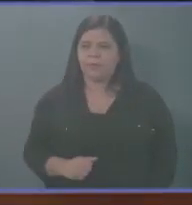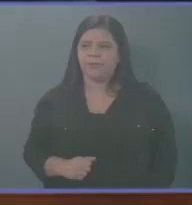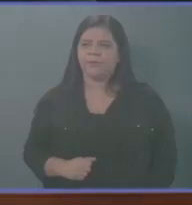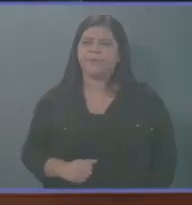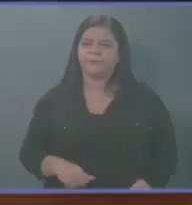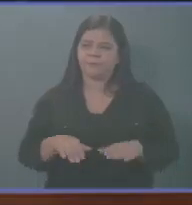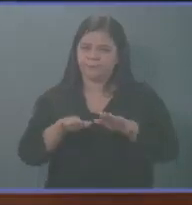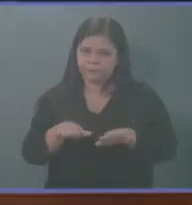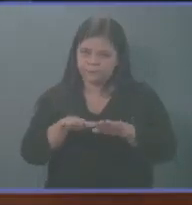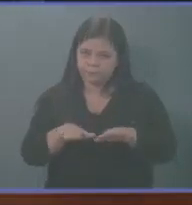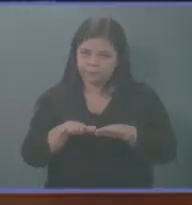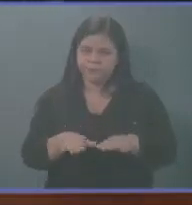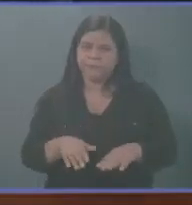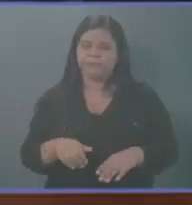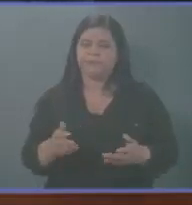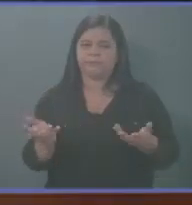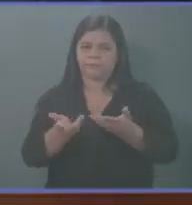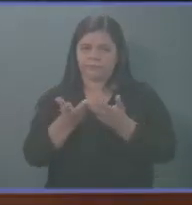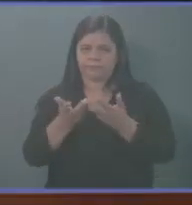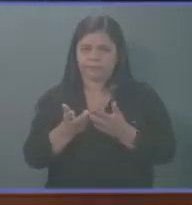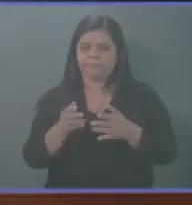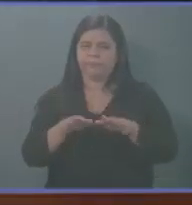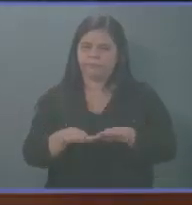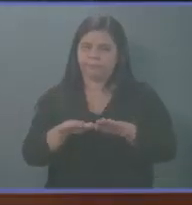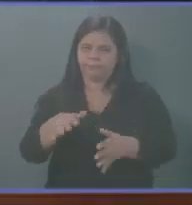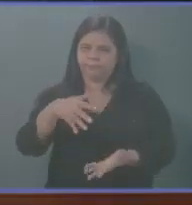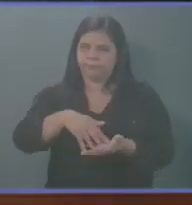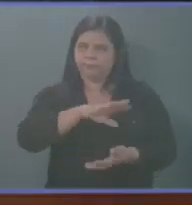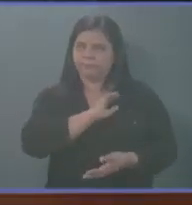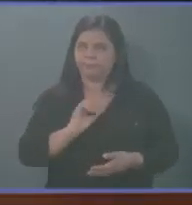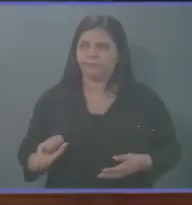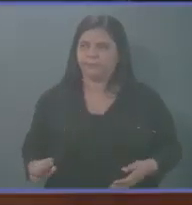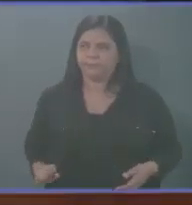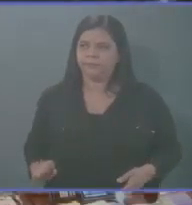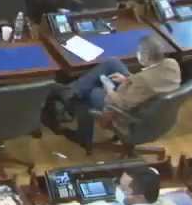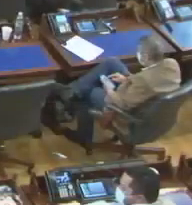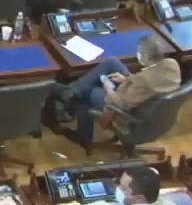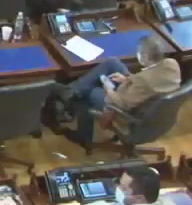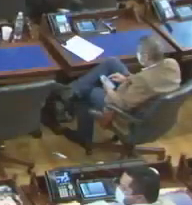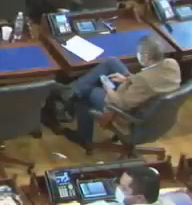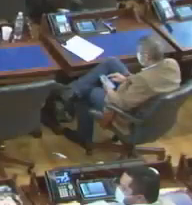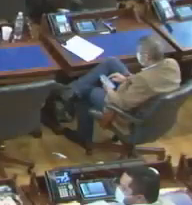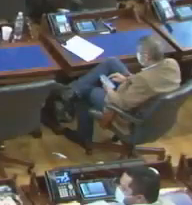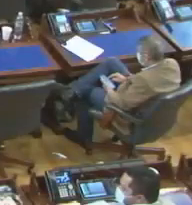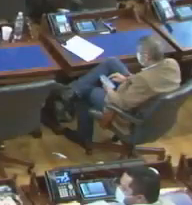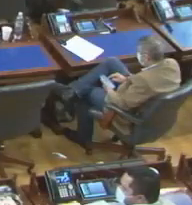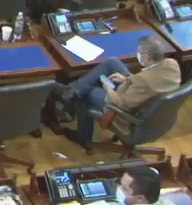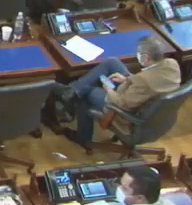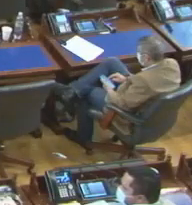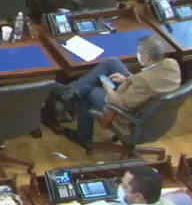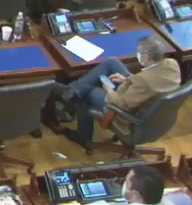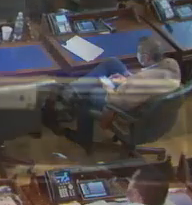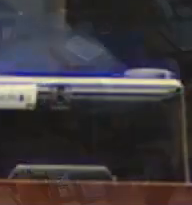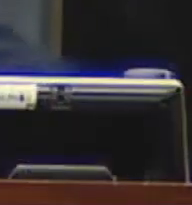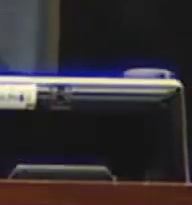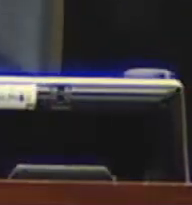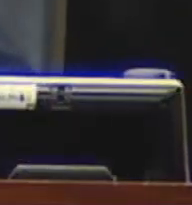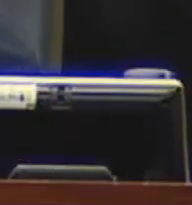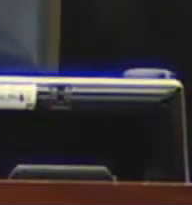señor presidente y colegas. Y gracias, pueblo salvadoreño, también. Muchas gracias,